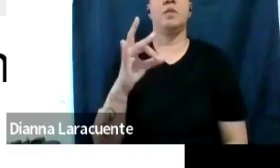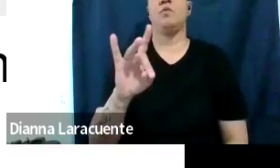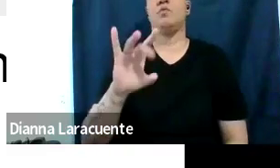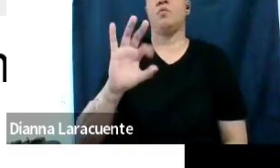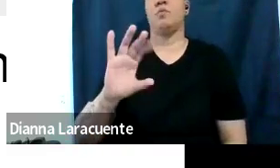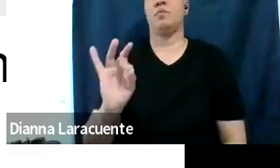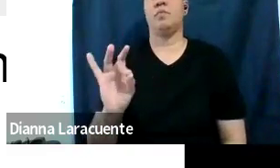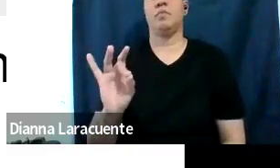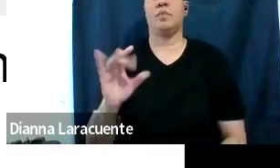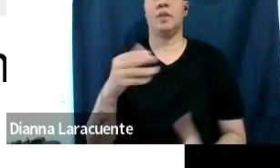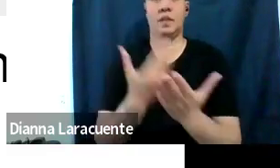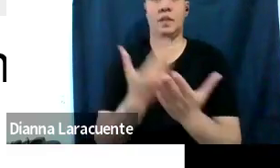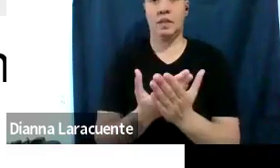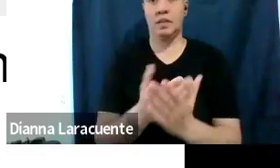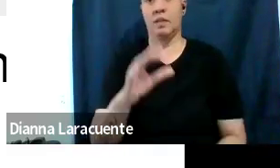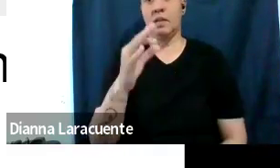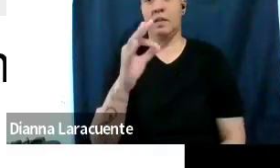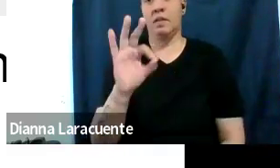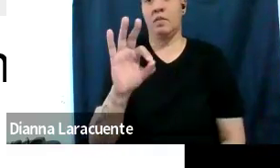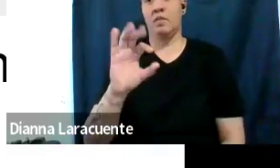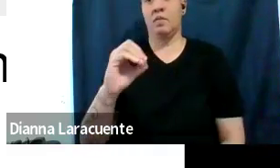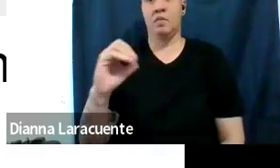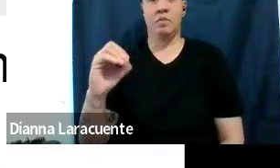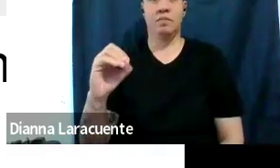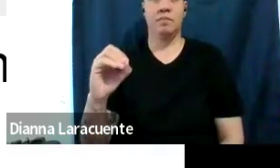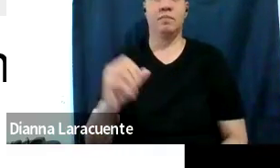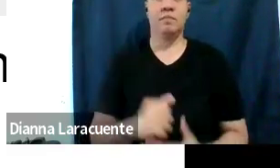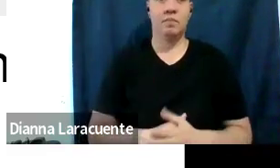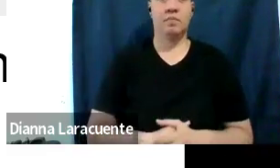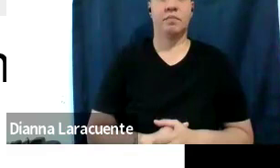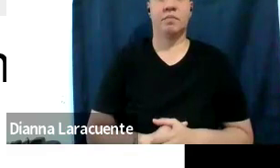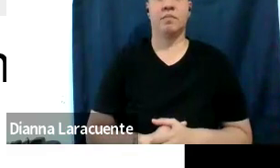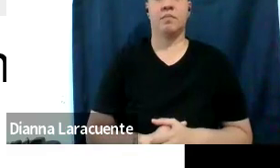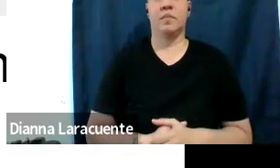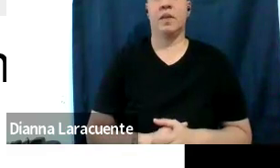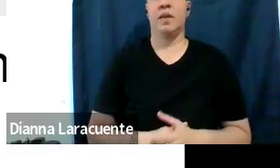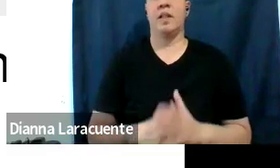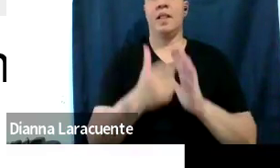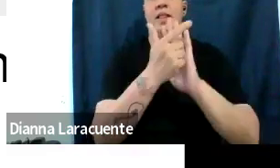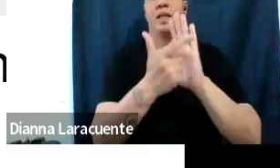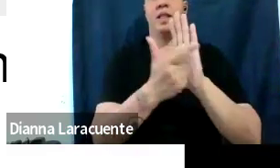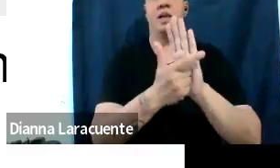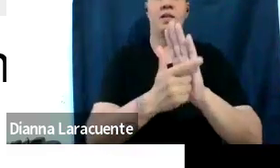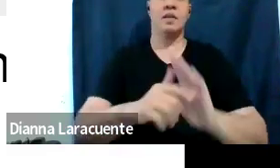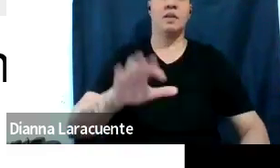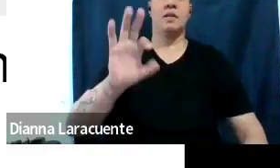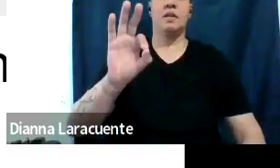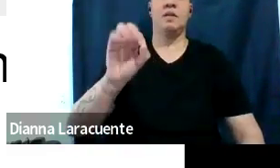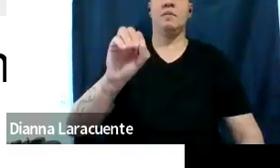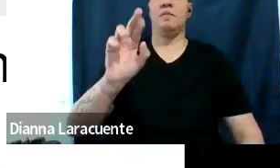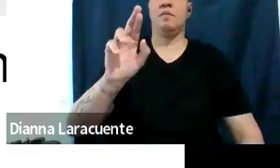1898, y que llega en el 1900. Nada menos que la ley Foraker. La